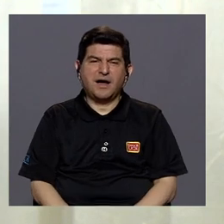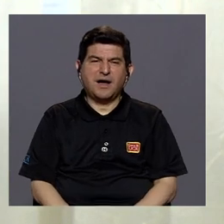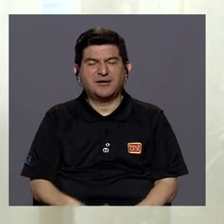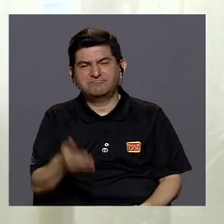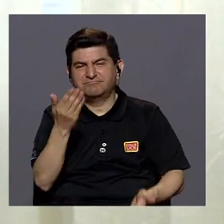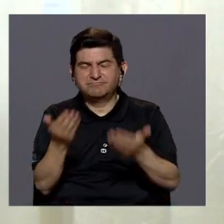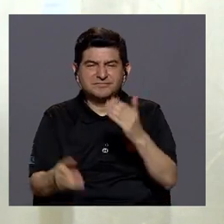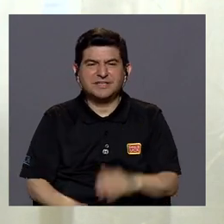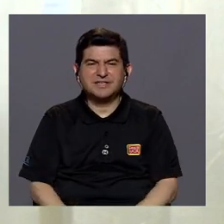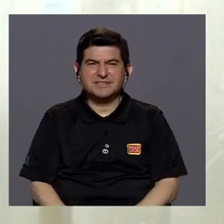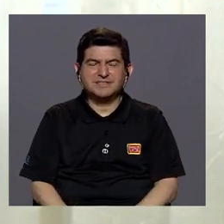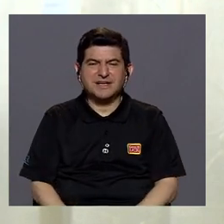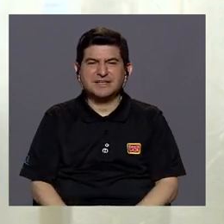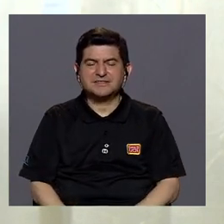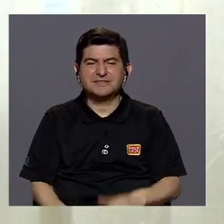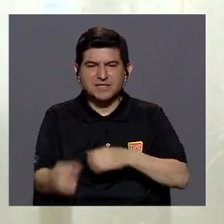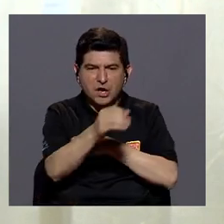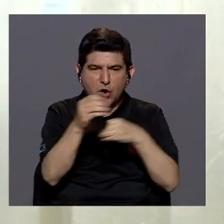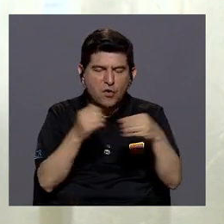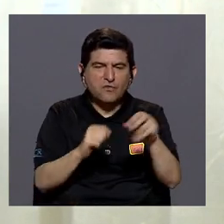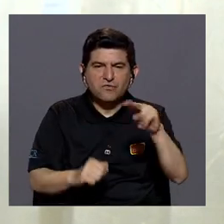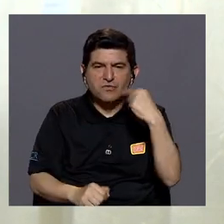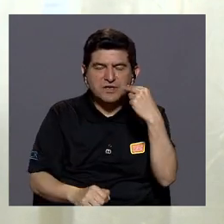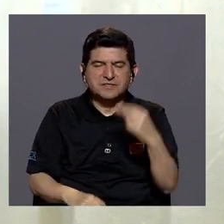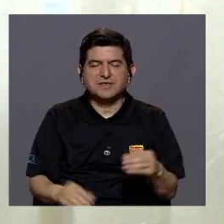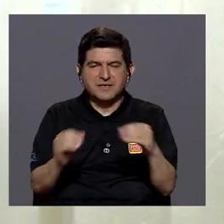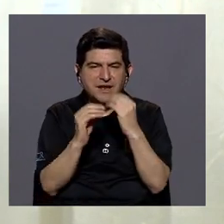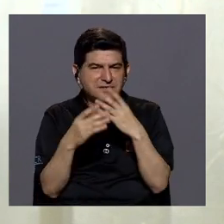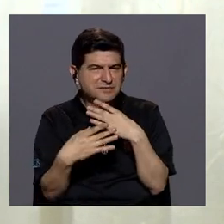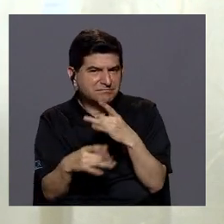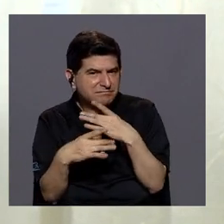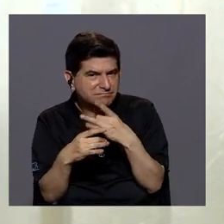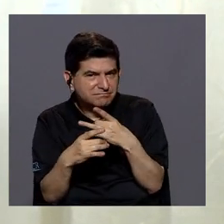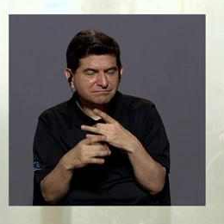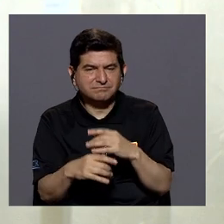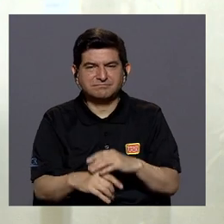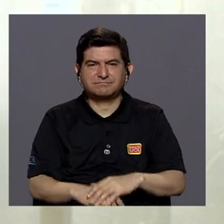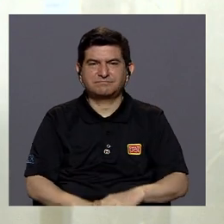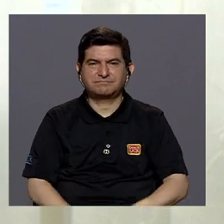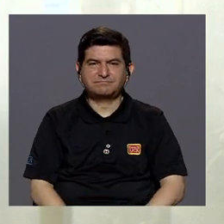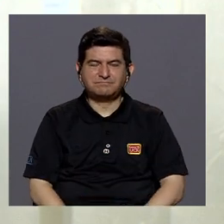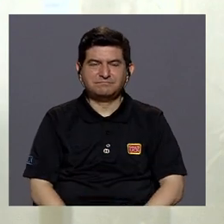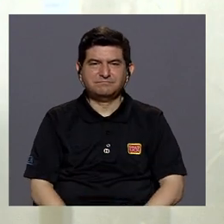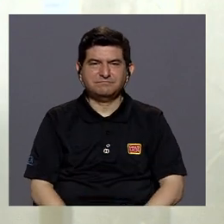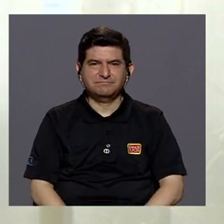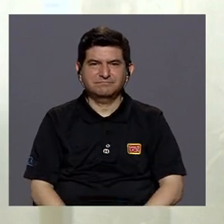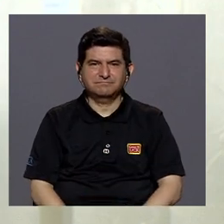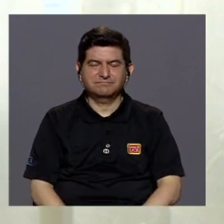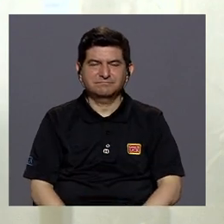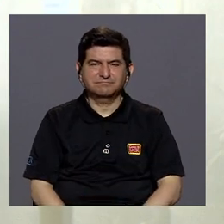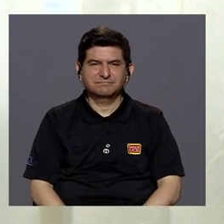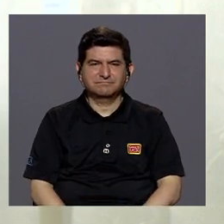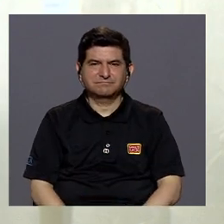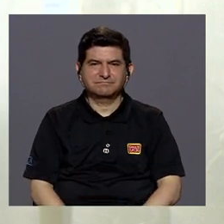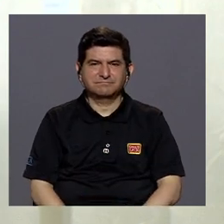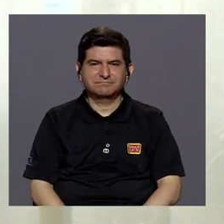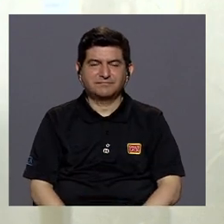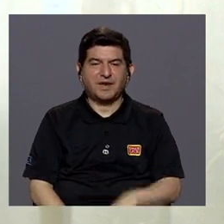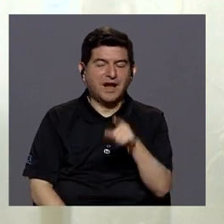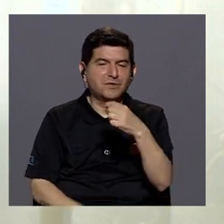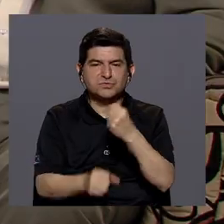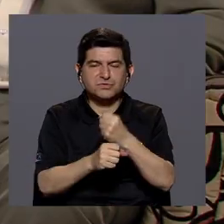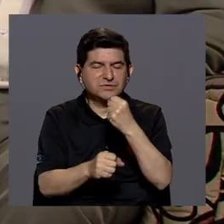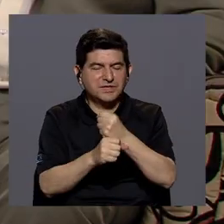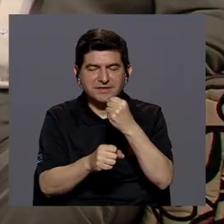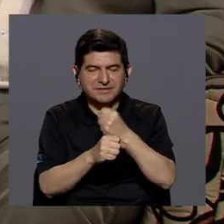las agencias noticiosas. Y Entonces, te emplean menos